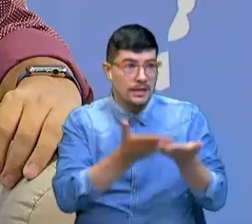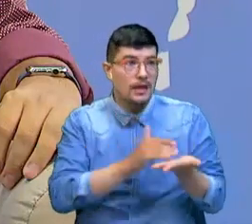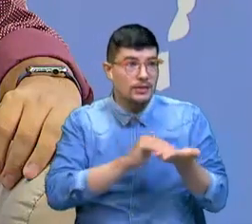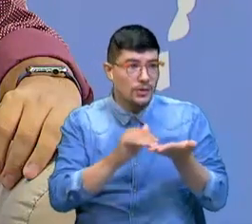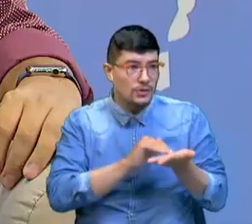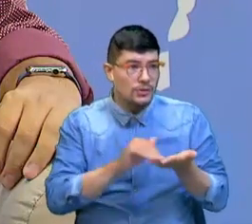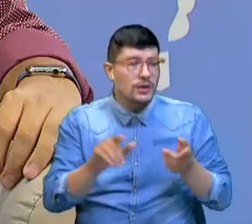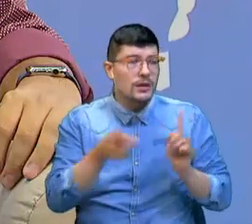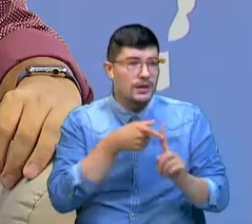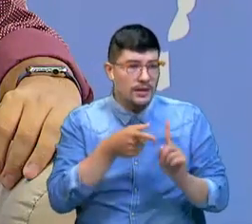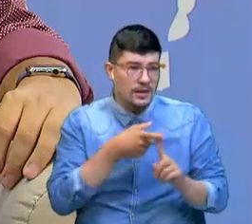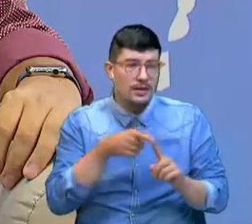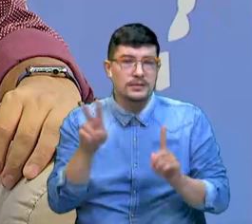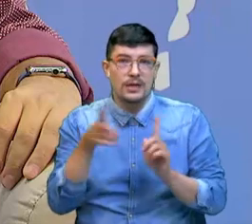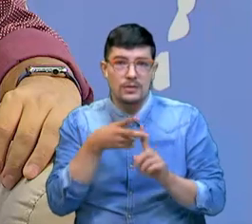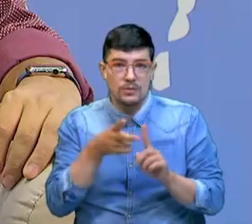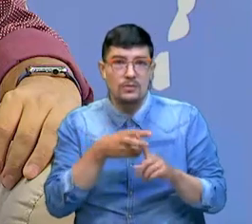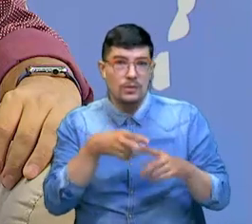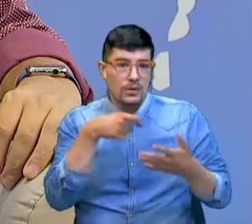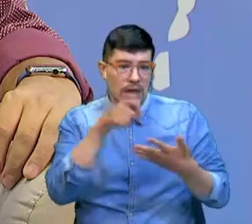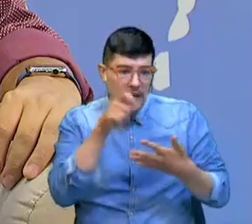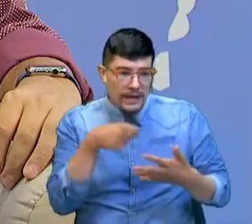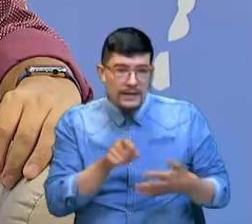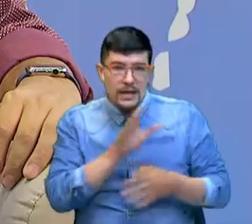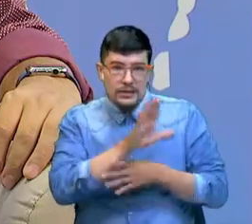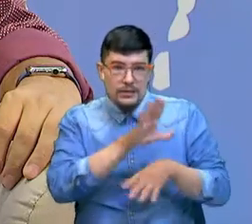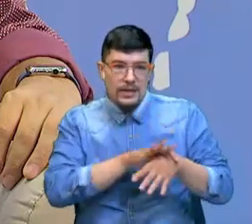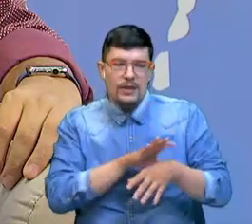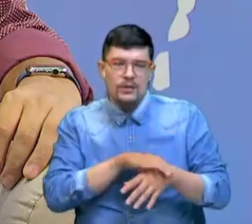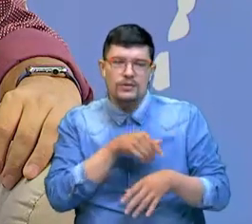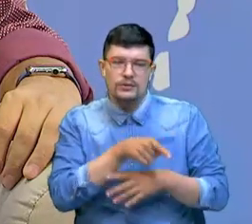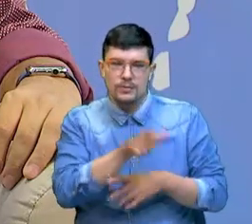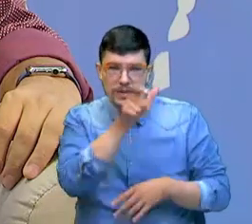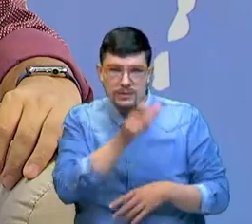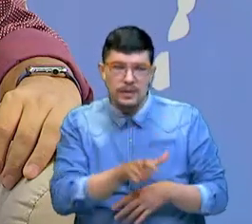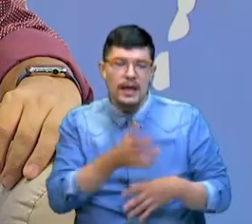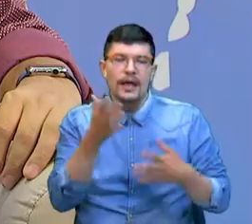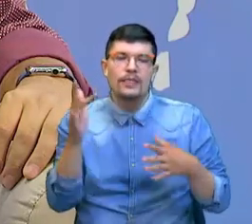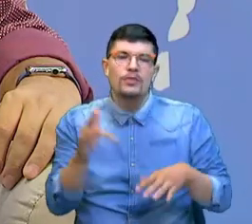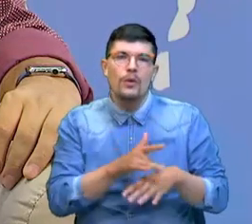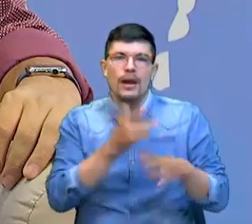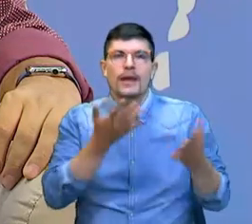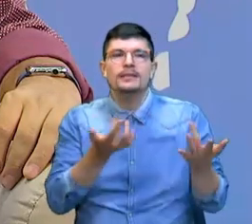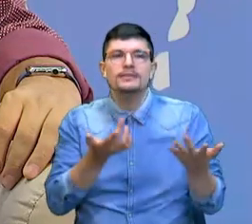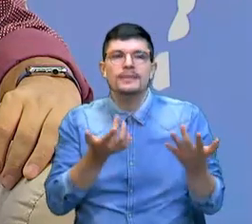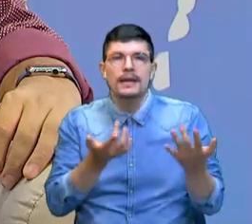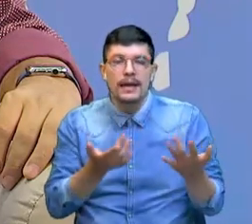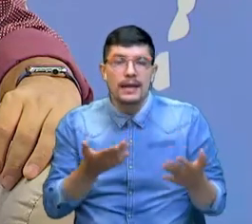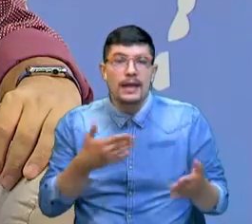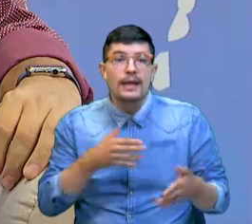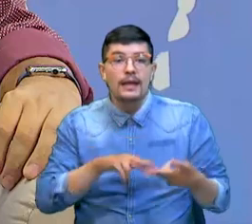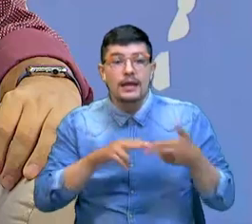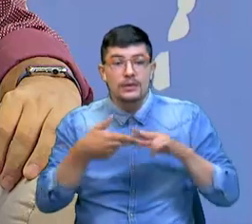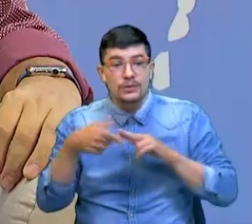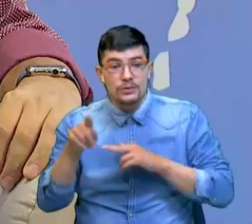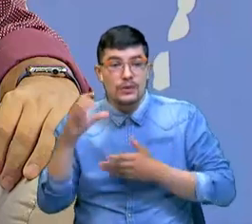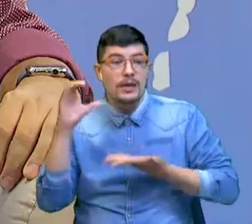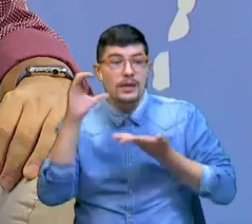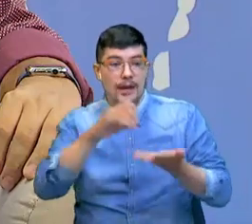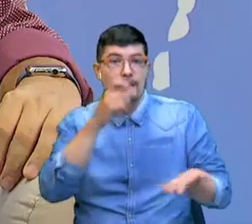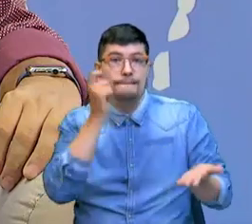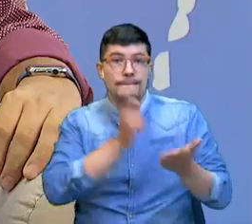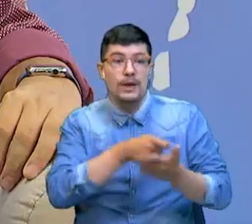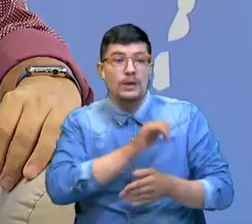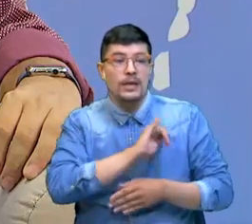trámite de primera y segunda instancia la calificación, pues la persona tendrá que esperar. Y respecto al pago de las